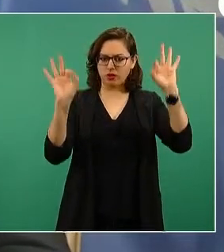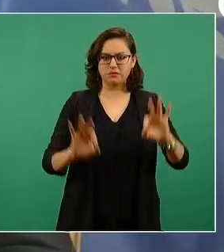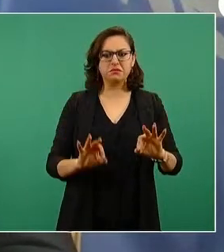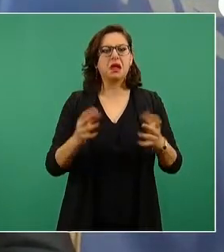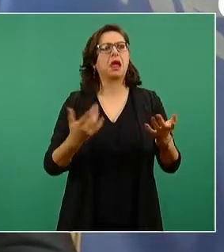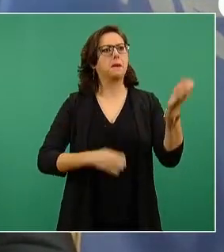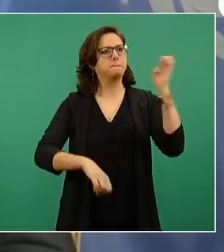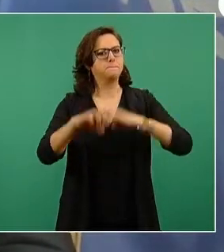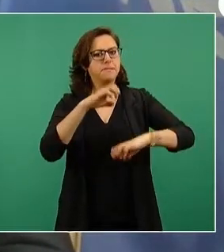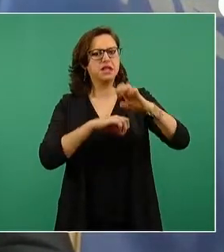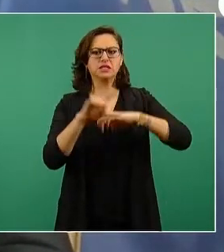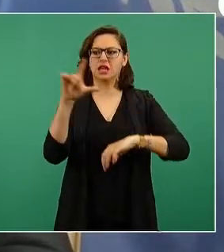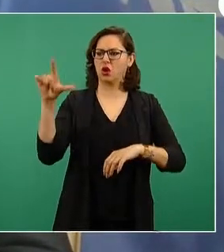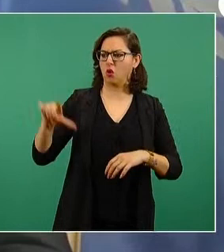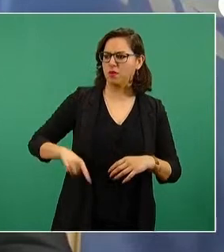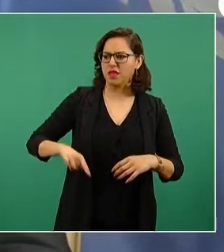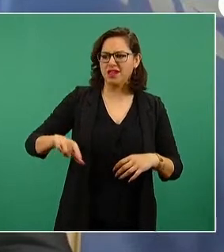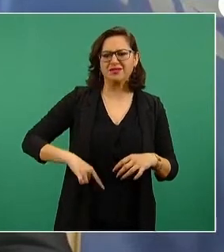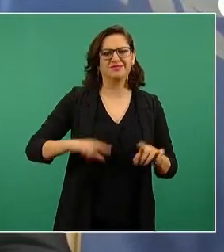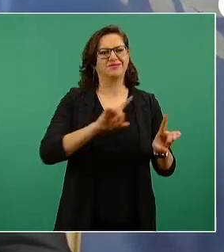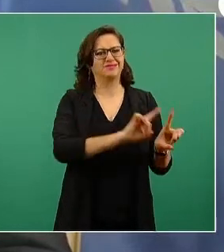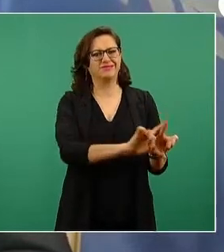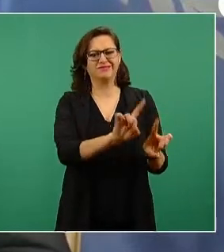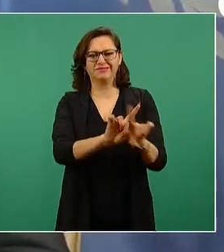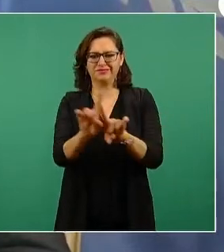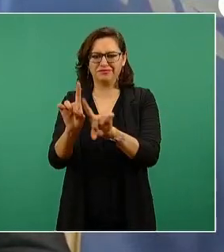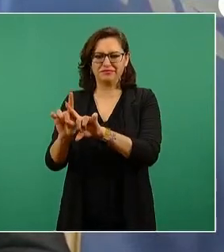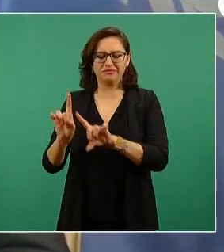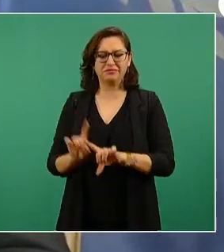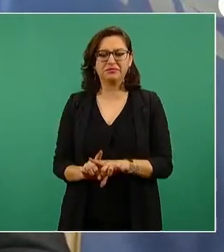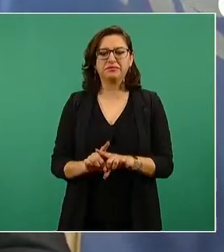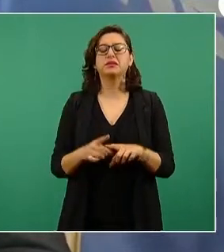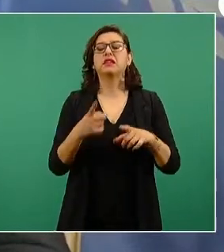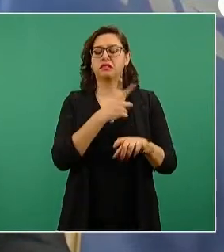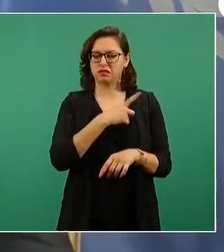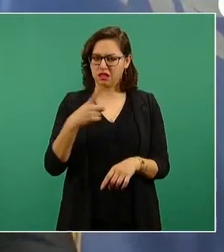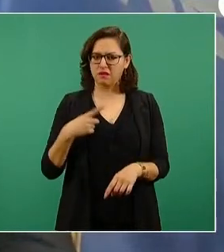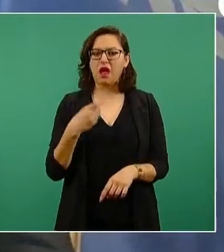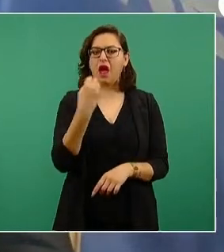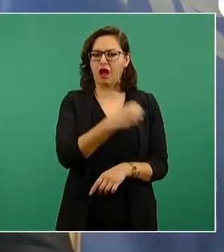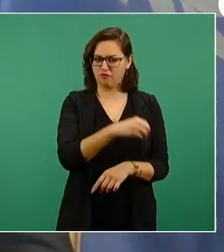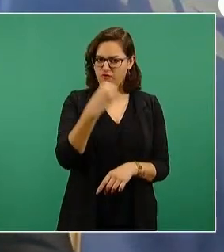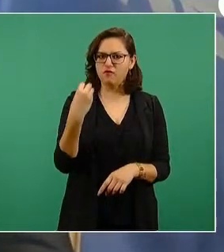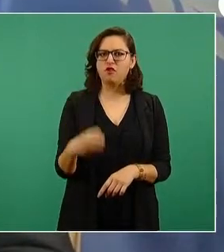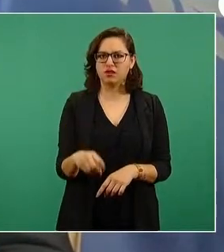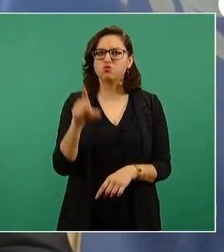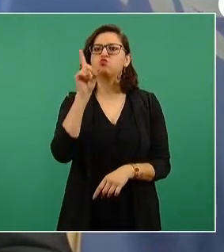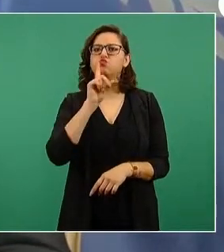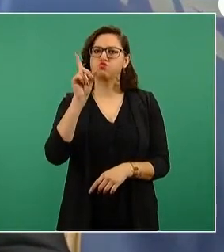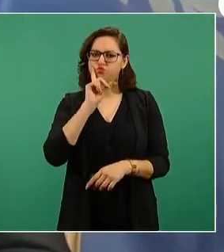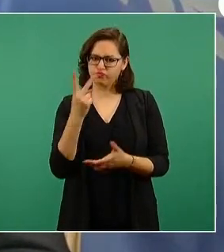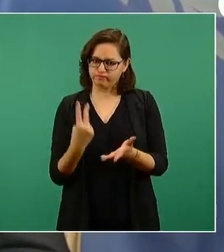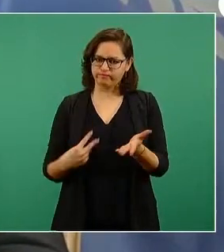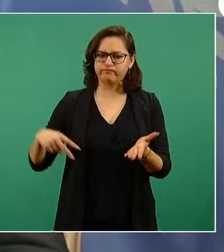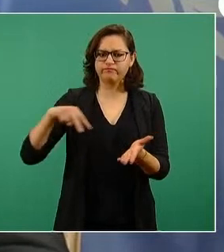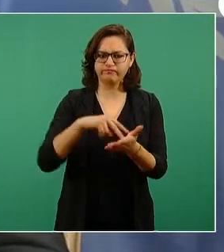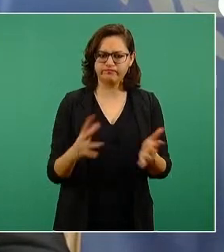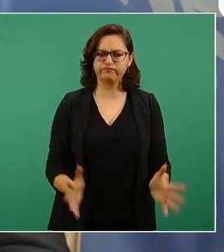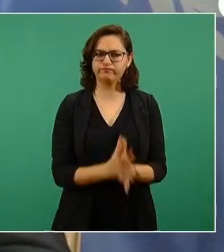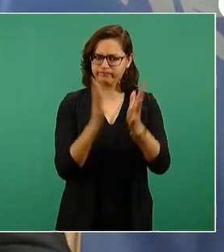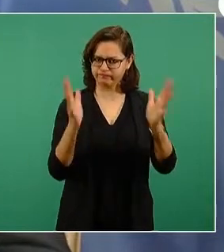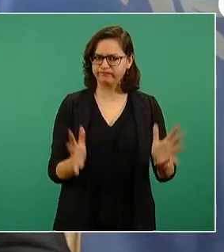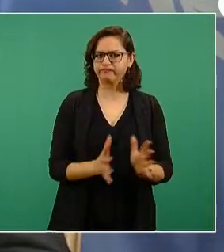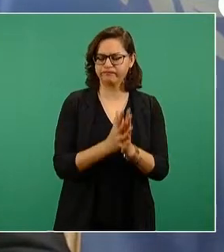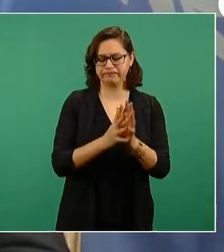parlamentos, pero no solo en ellos, adoptando medidas especiales y cuotas. En tercer lugar, fomentar la inclusión económica de las